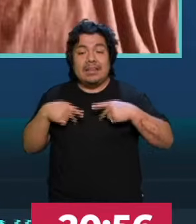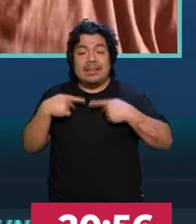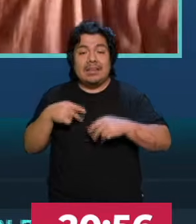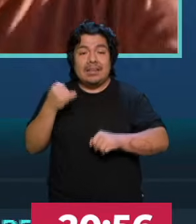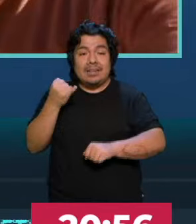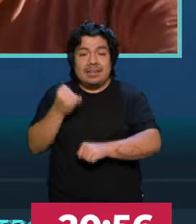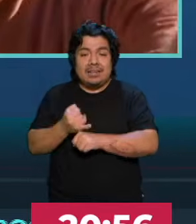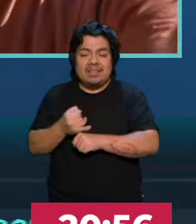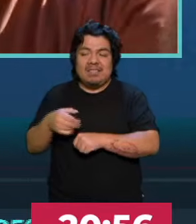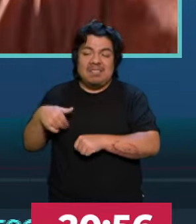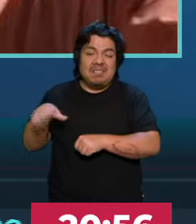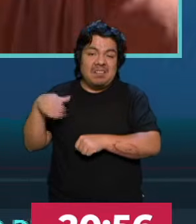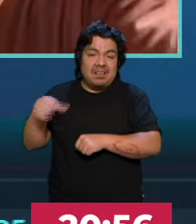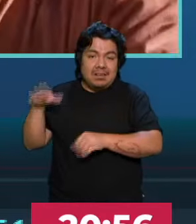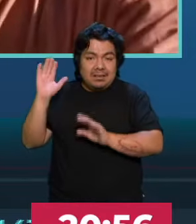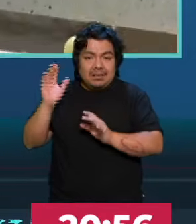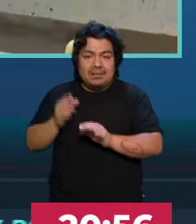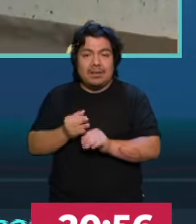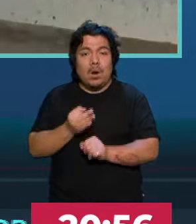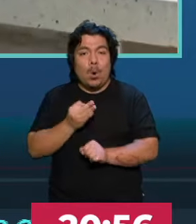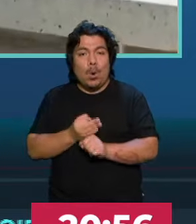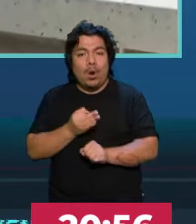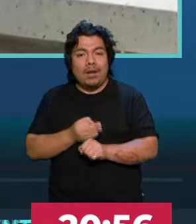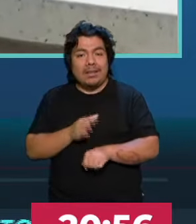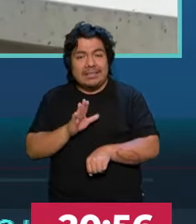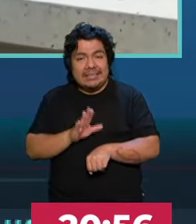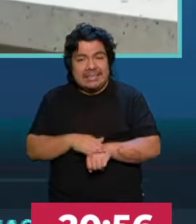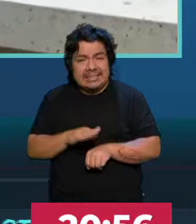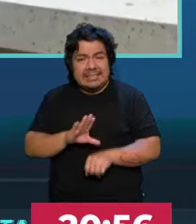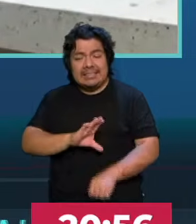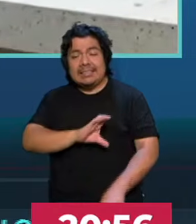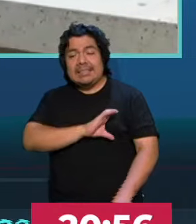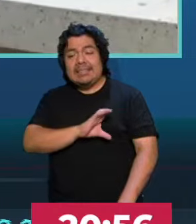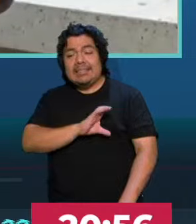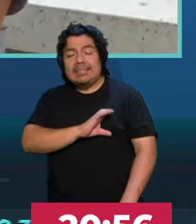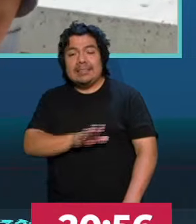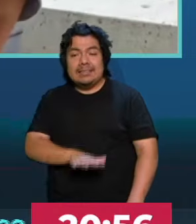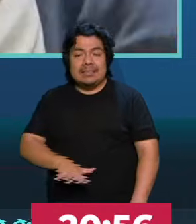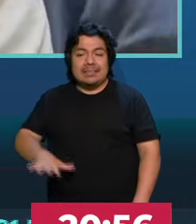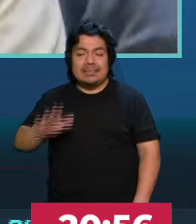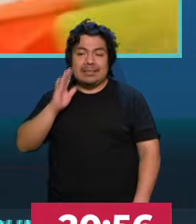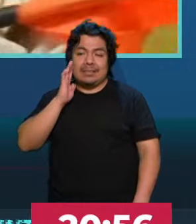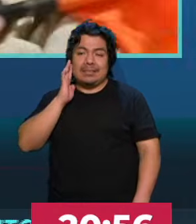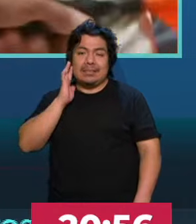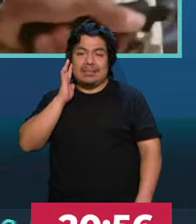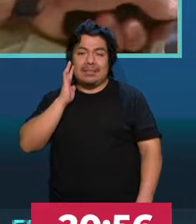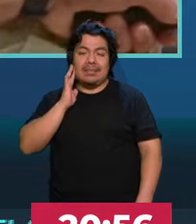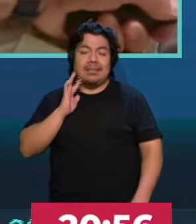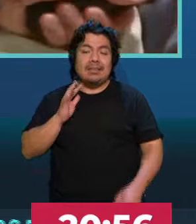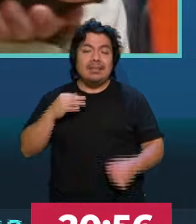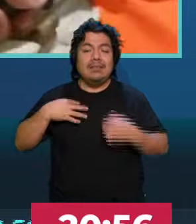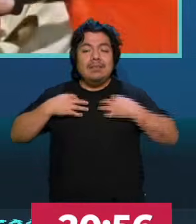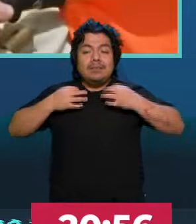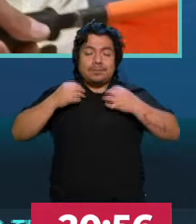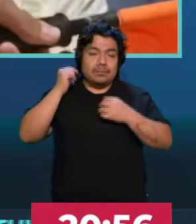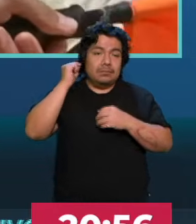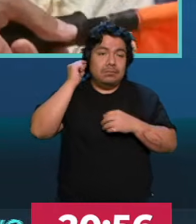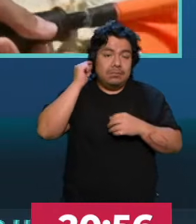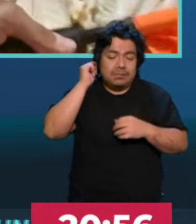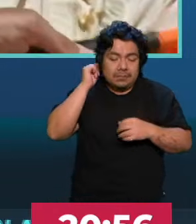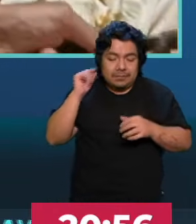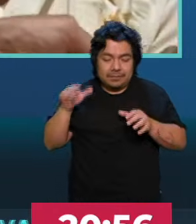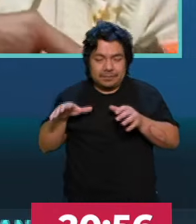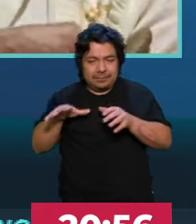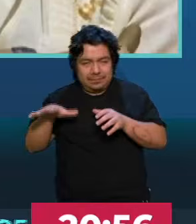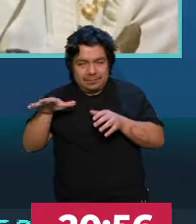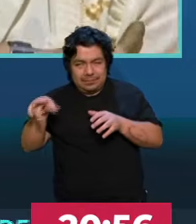era un segundón de la vida, se convierte en la persona más querida del pueblo o de ese punto de la